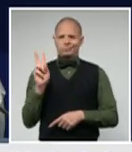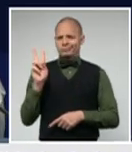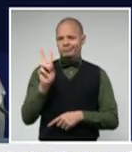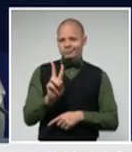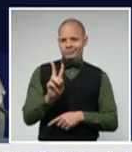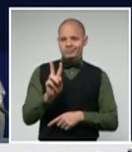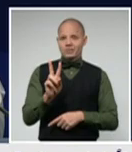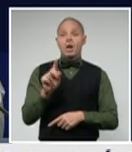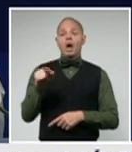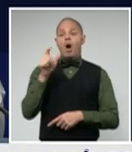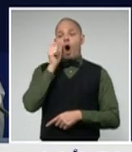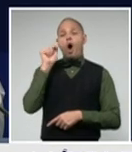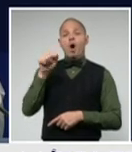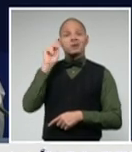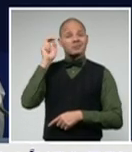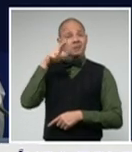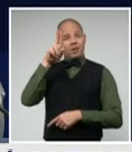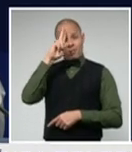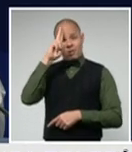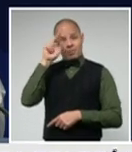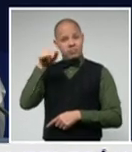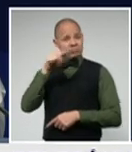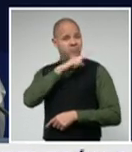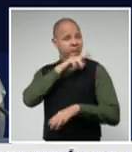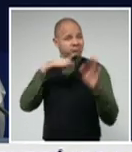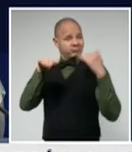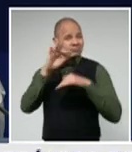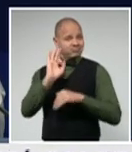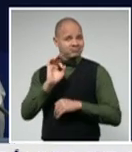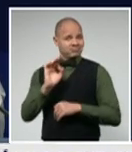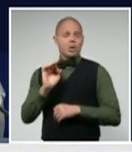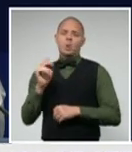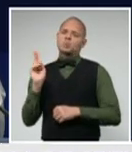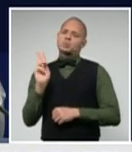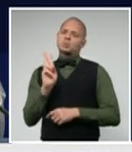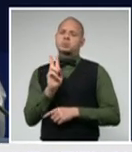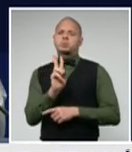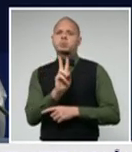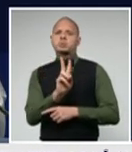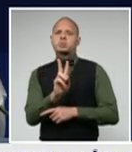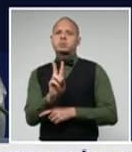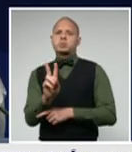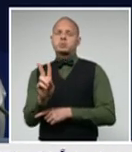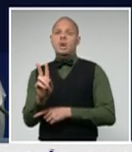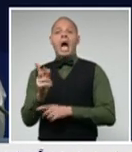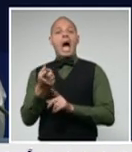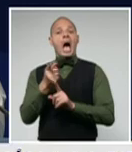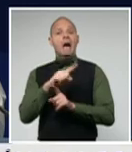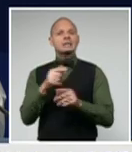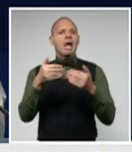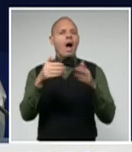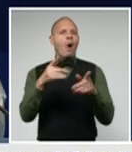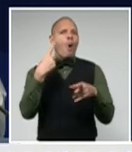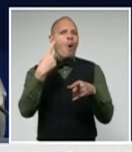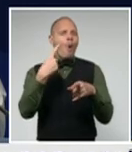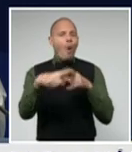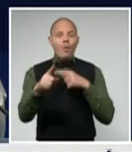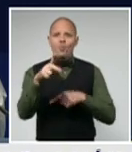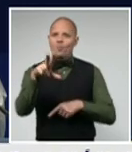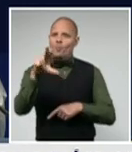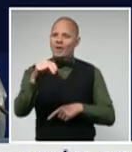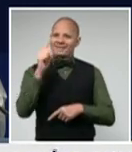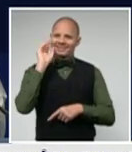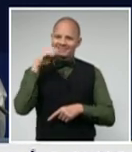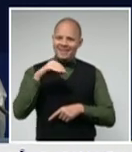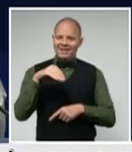vicedirectora primera del Instituto de Medicina Tropical, se le daba la apertura a un laboratorio también de